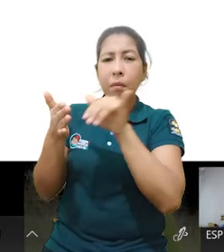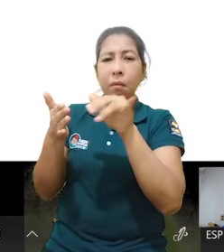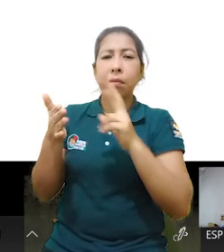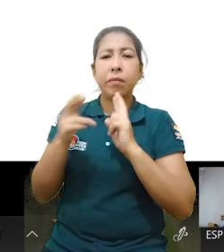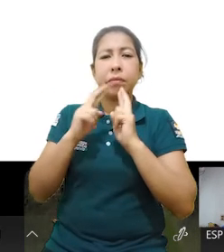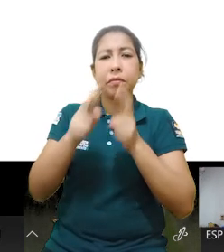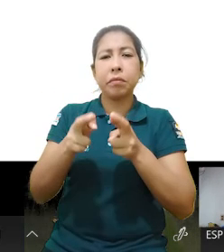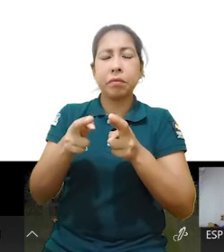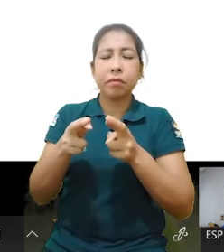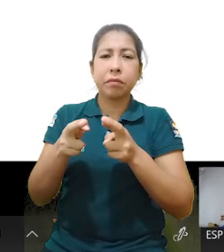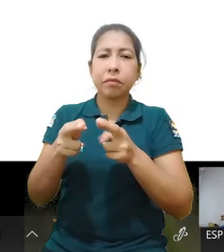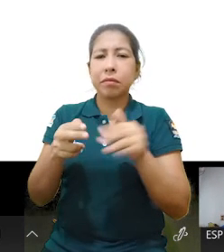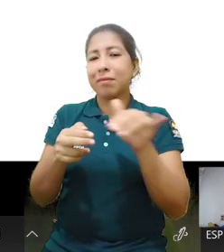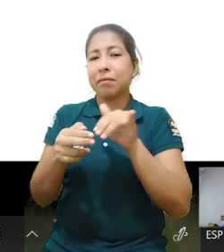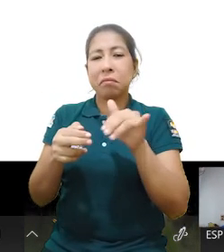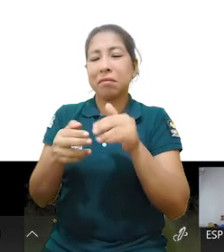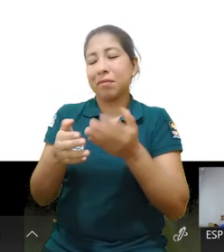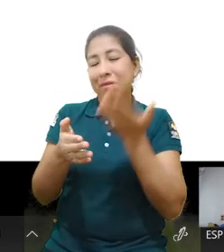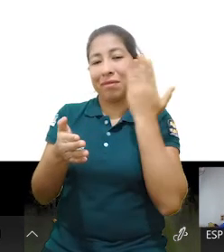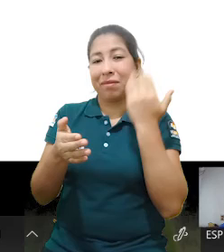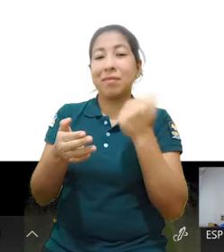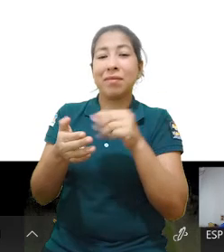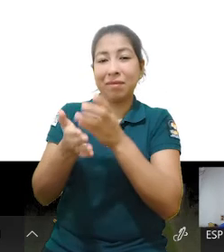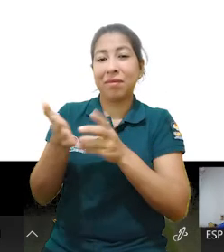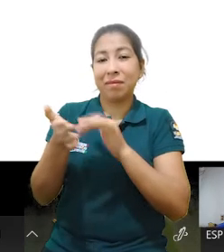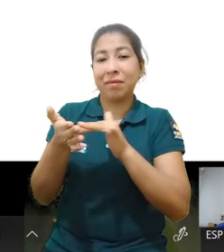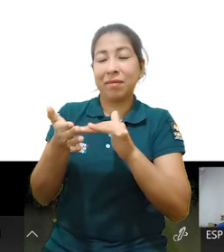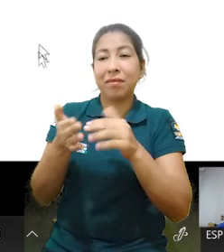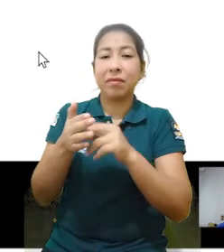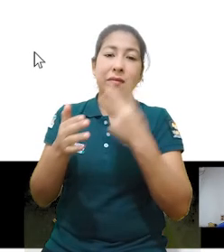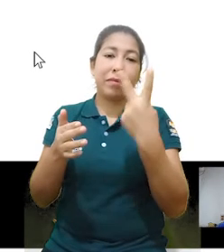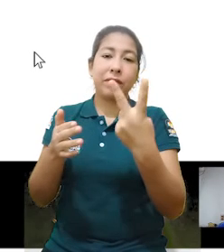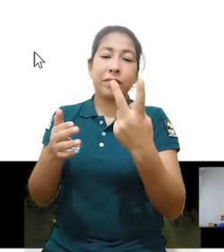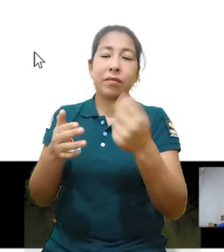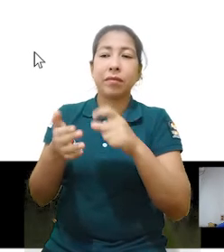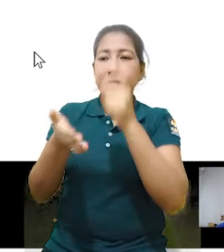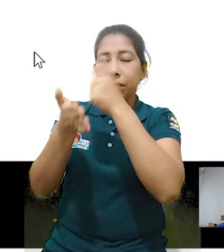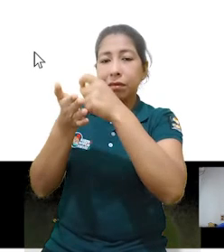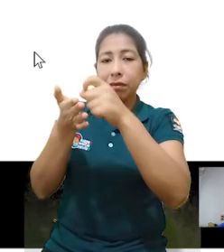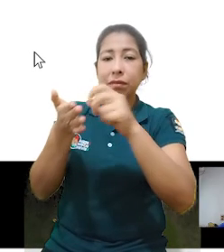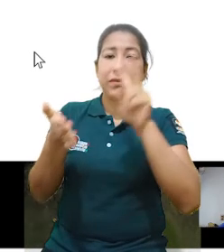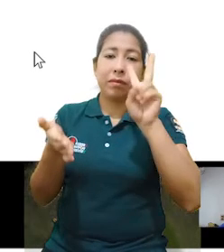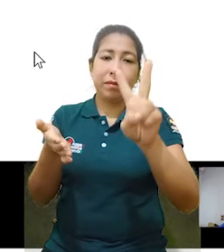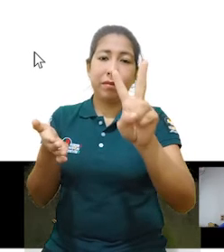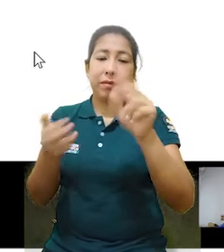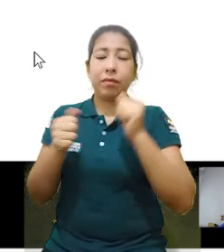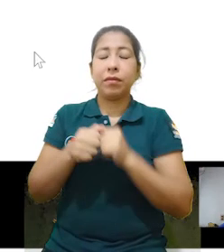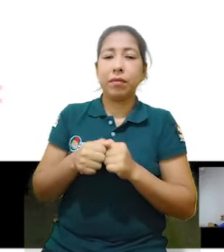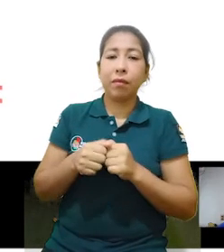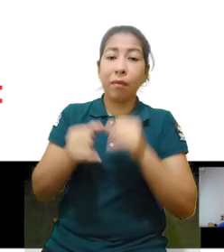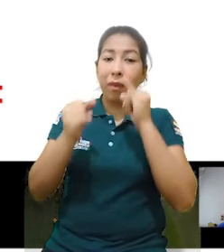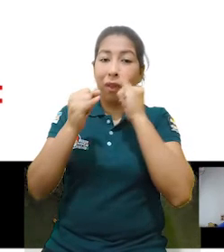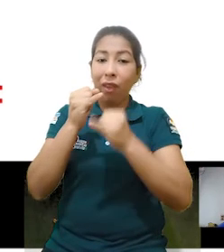el resultado, al igual que en la otra calculadora, 2. Bien, anotamos entonces, el resultado es